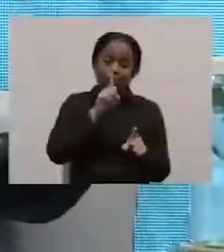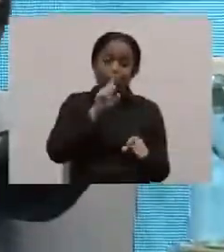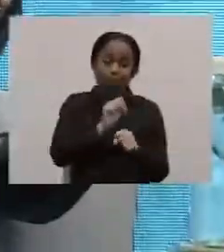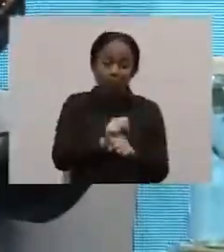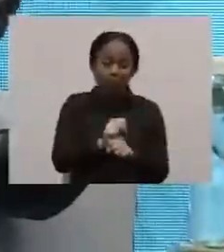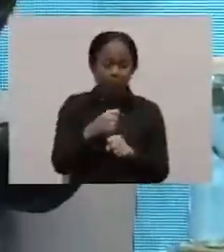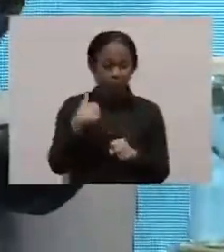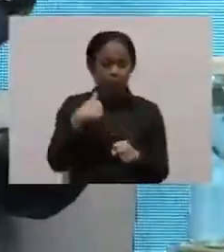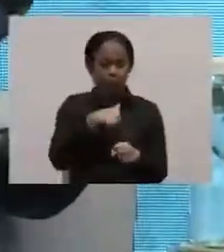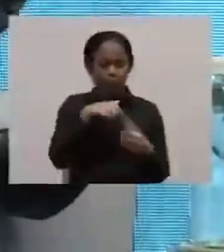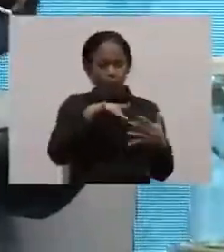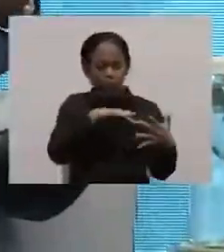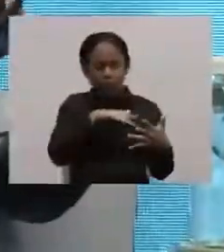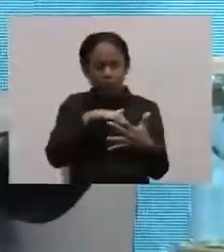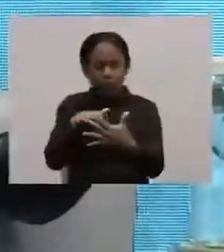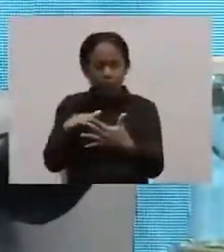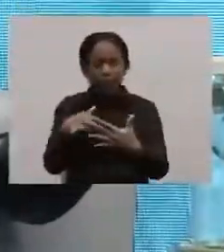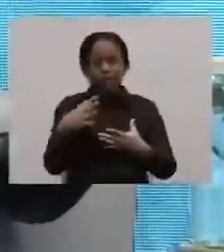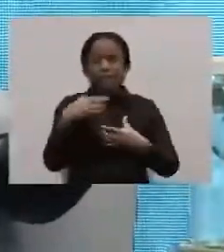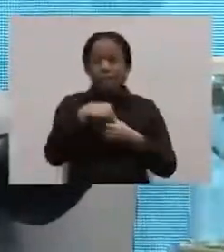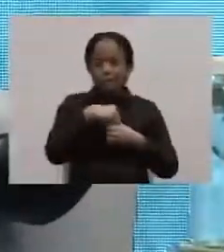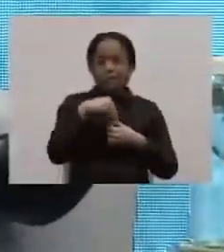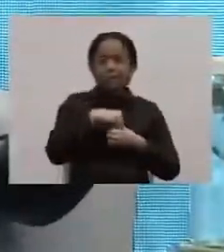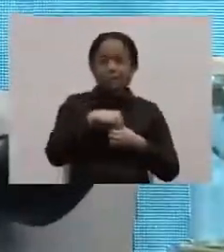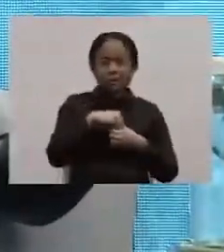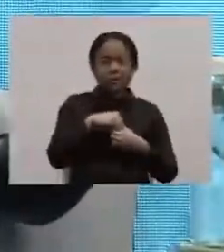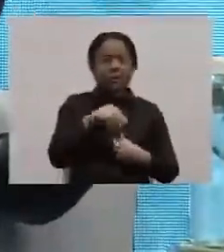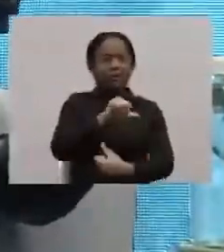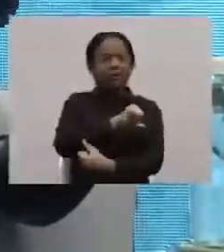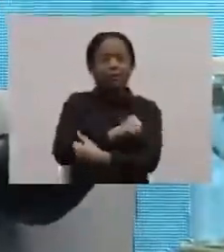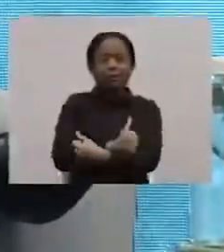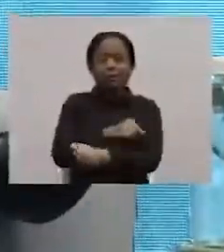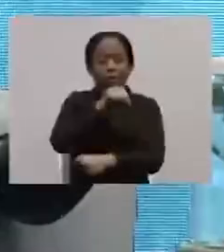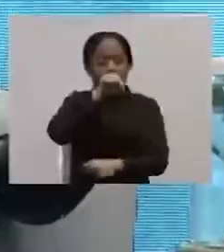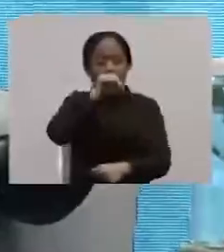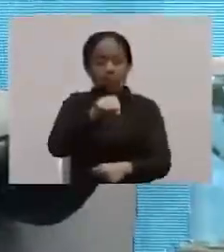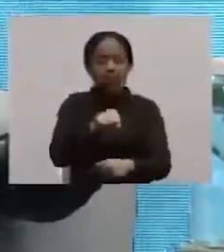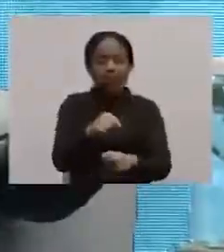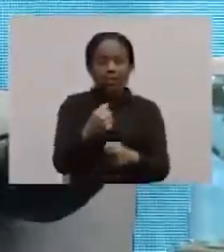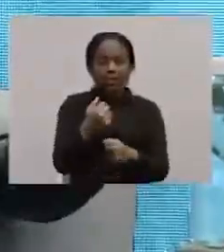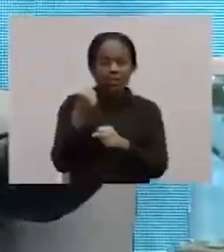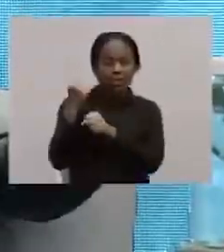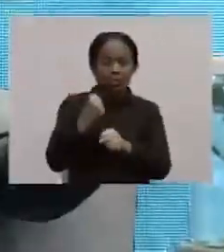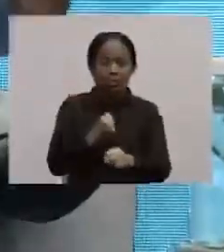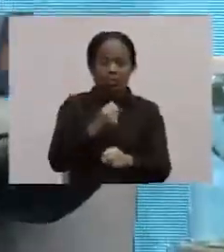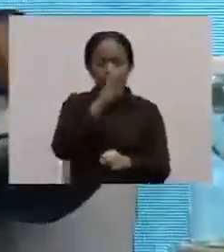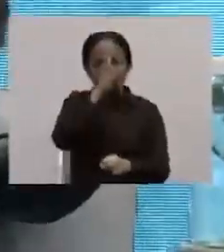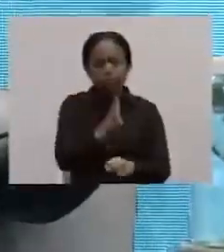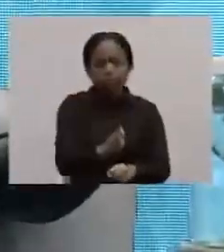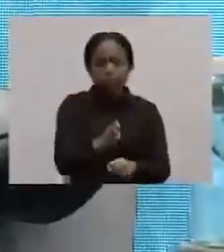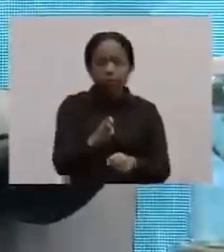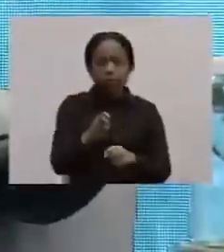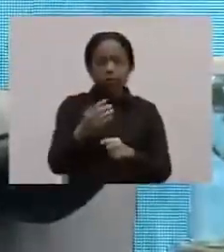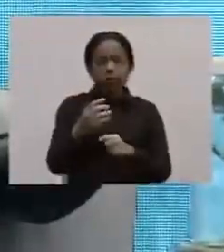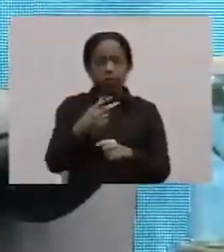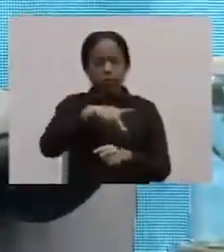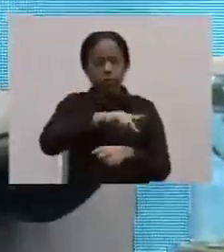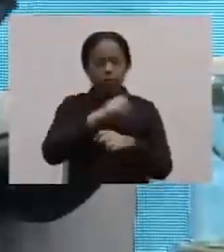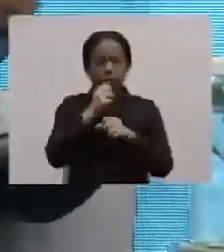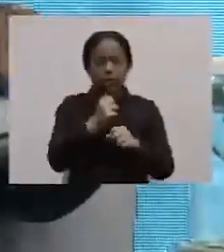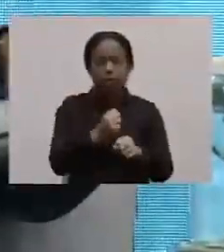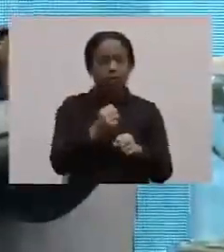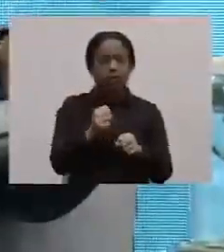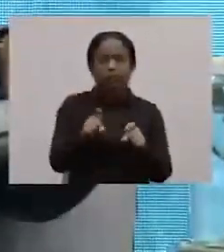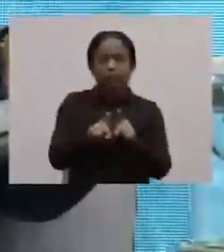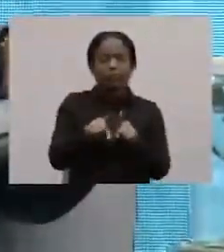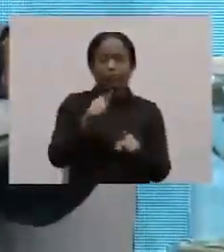ciertamente nosotros tenemos esa dicotomía. O sea, nosotros tenemos una fascinación por la mano dura, tenemos una fascinación, siempre queremos tener un Trujillo